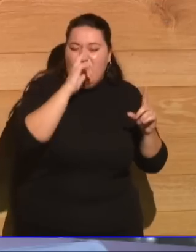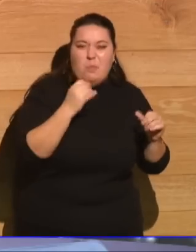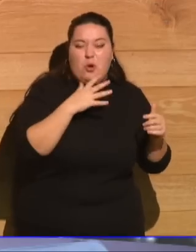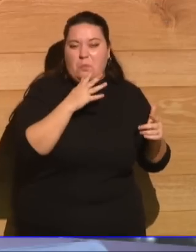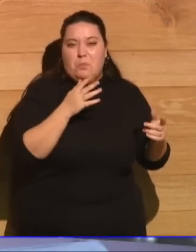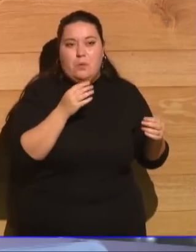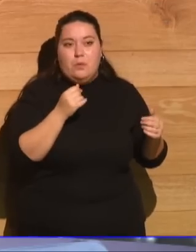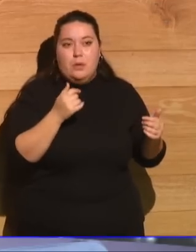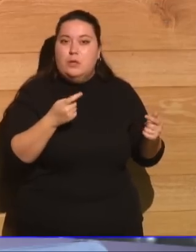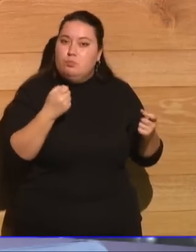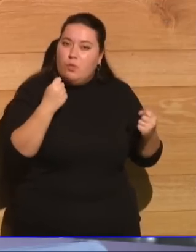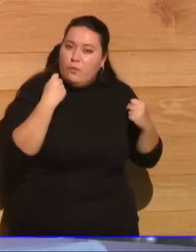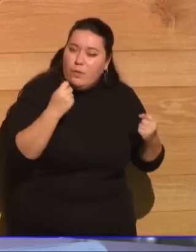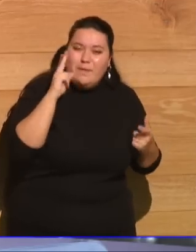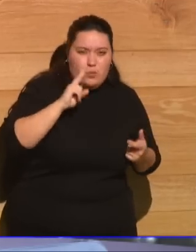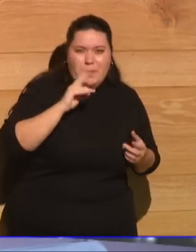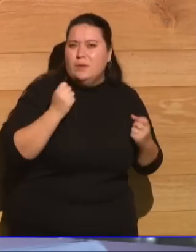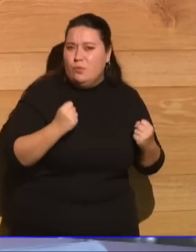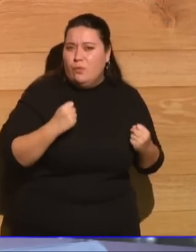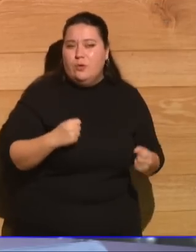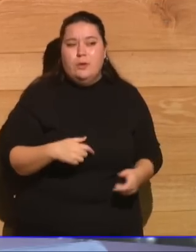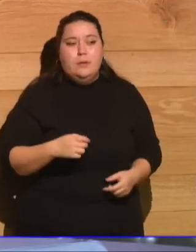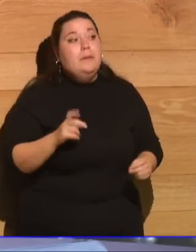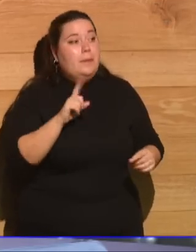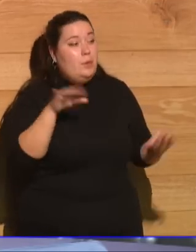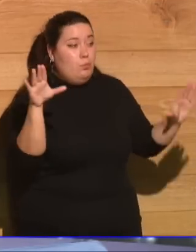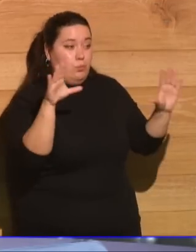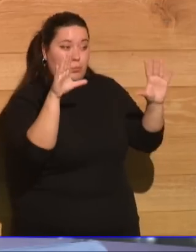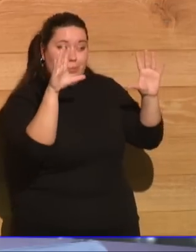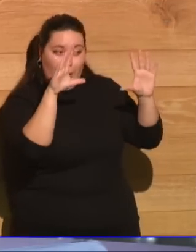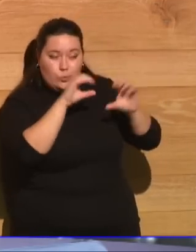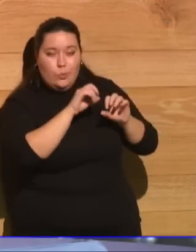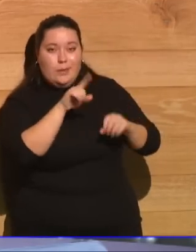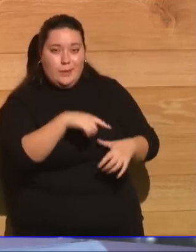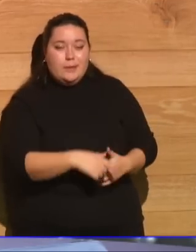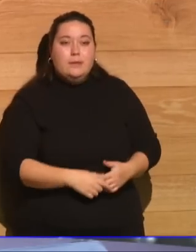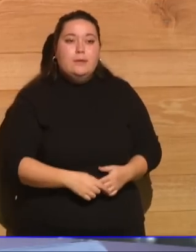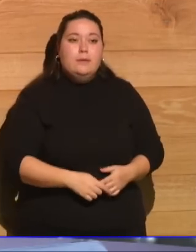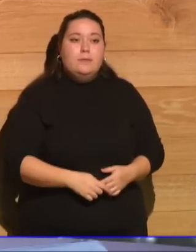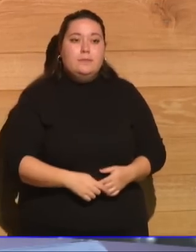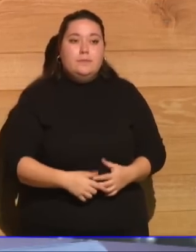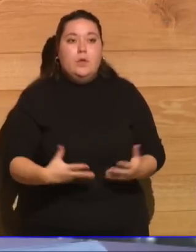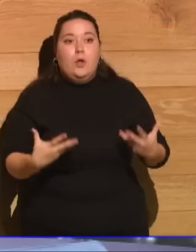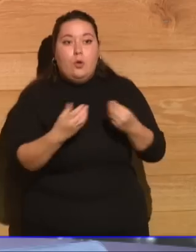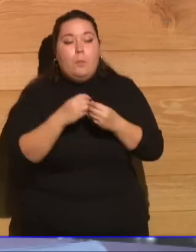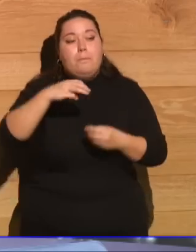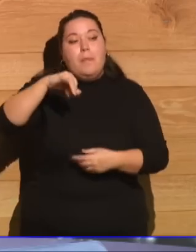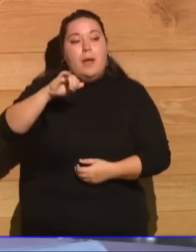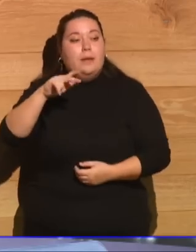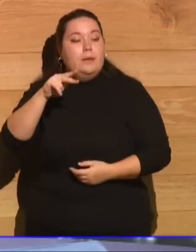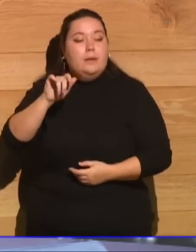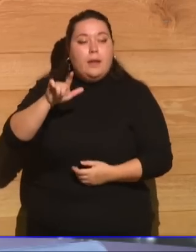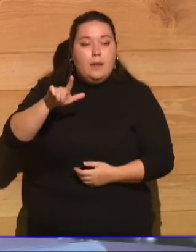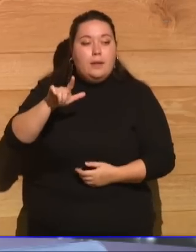envejecido, porque es poderosísima visualmente. Penumbrosa, muy penumbrosa es. Muy penumbrosa, efectivamente. Esta vez con Michael Cera al